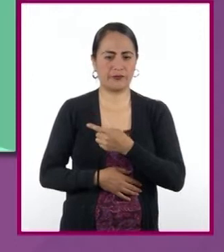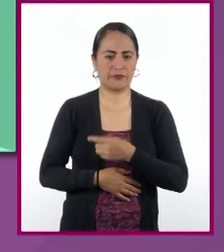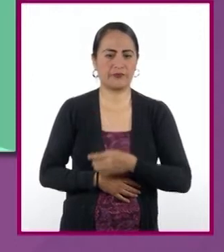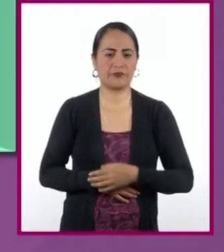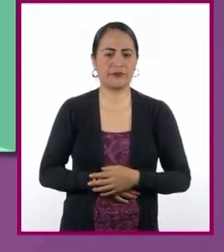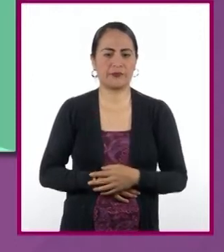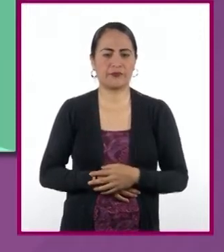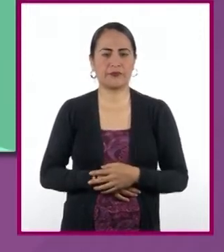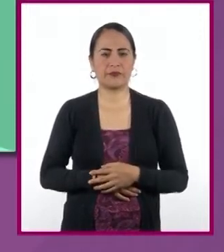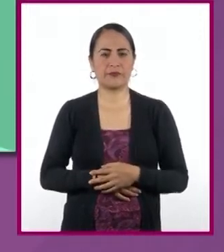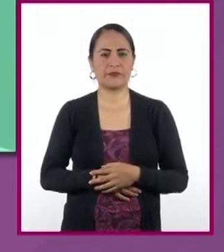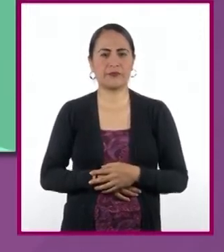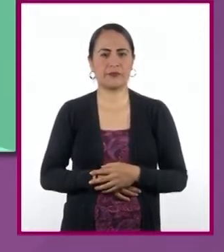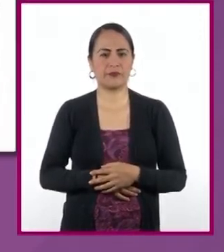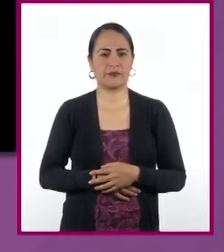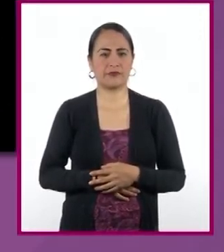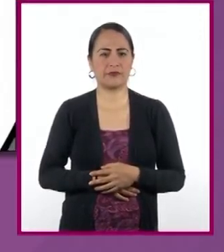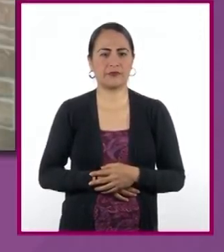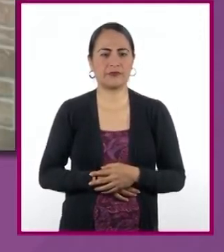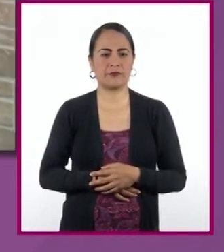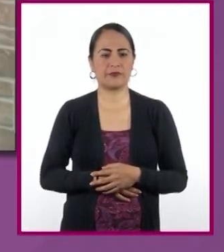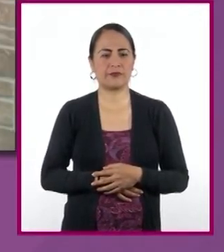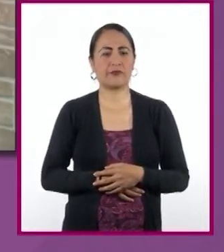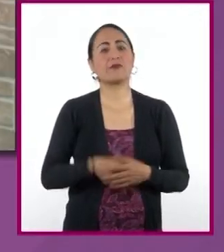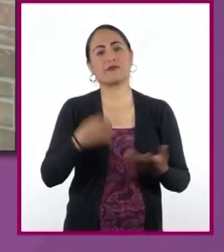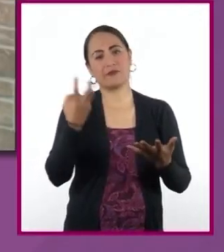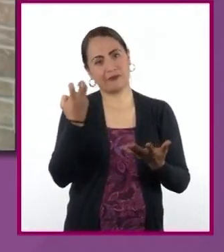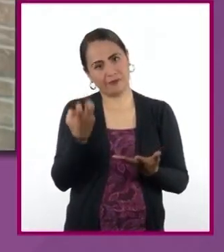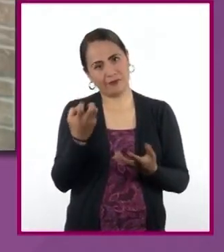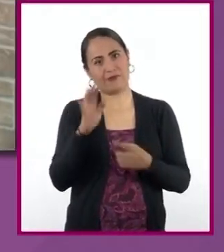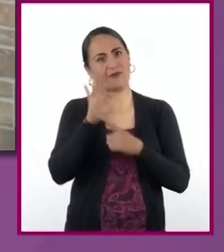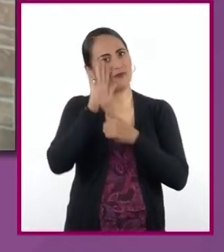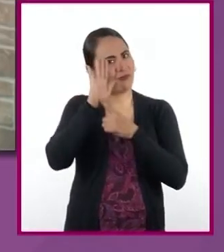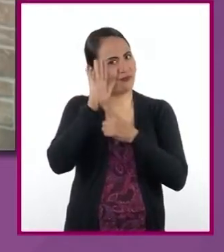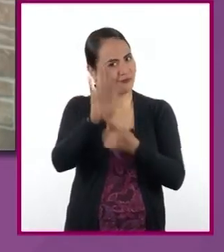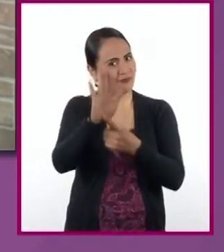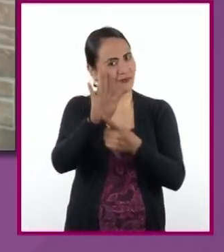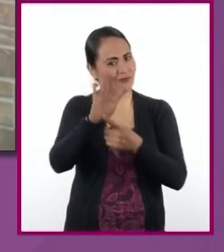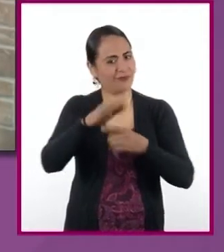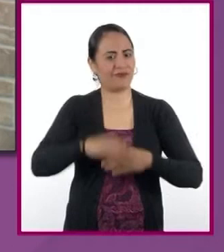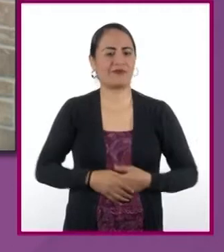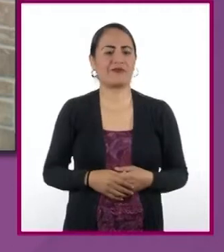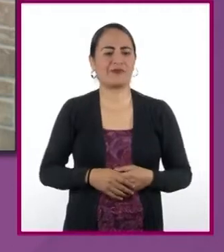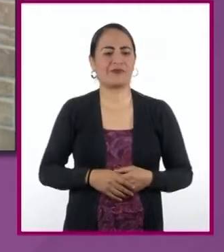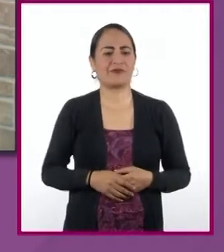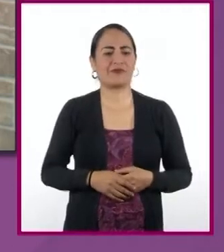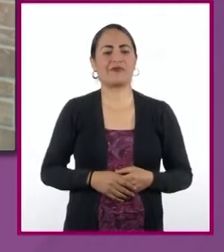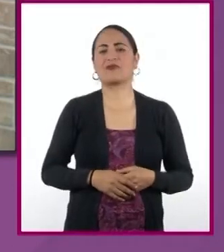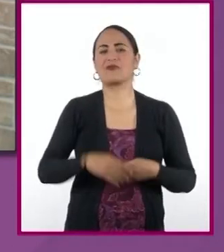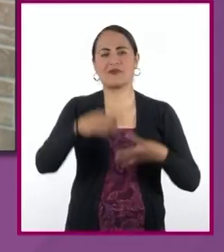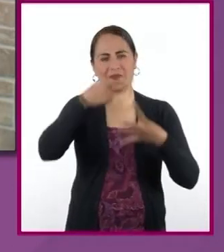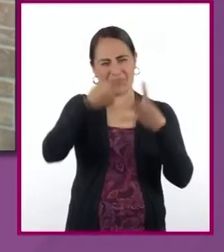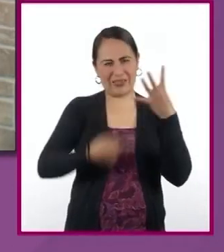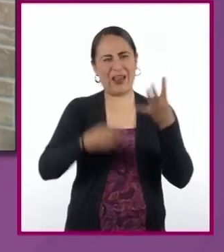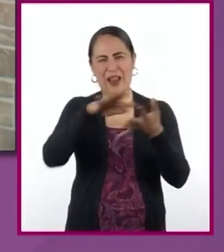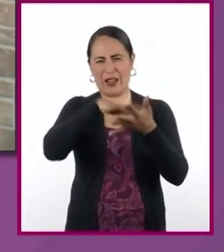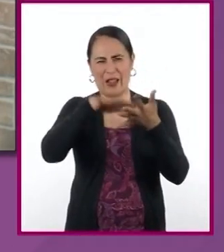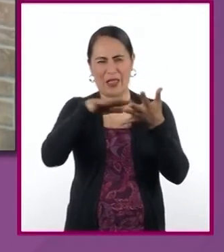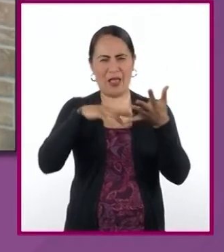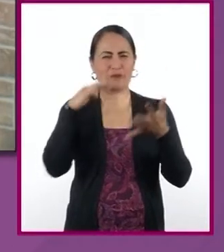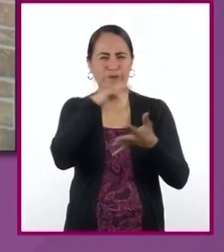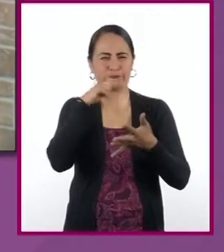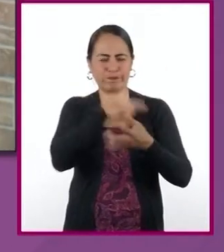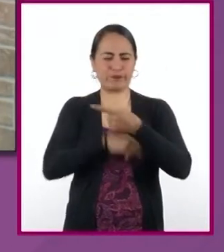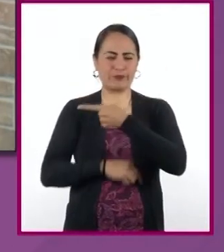la información. Y para muestra, un botón. El asedio de los laguneros en la meta defendida